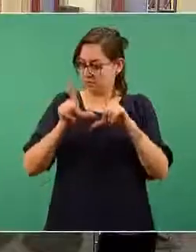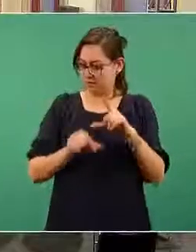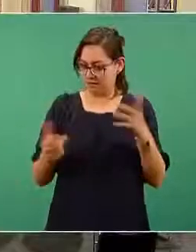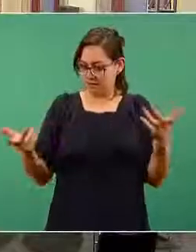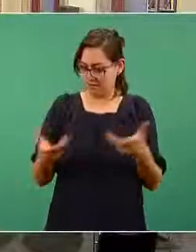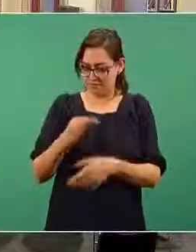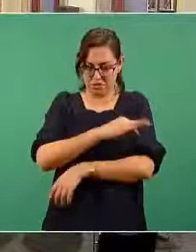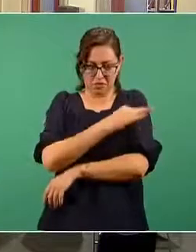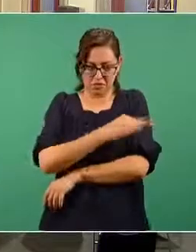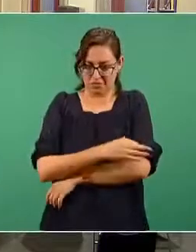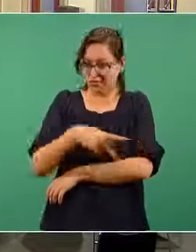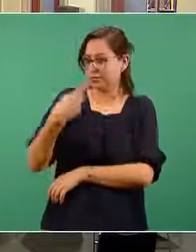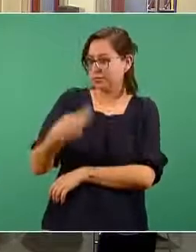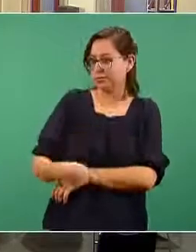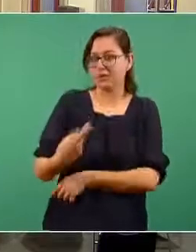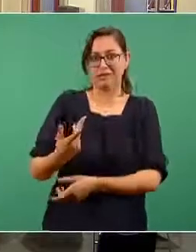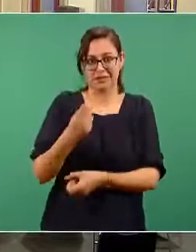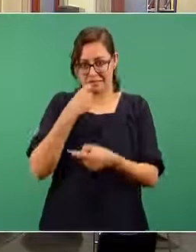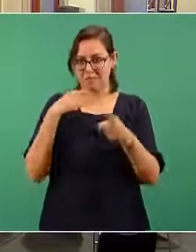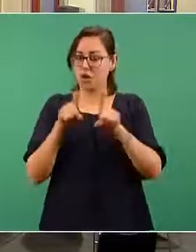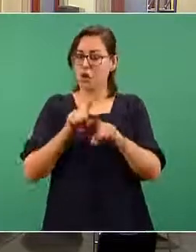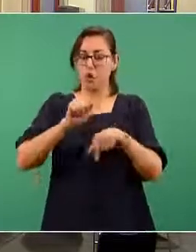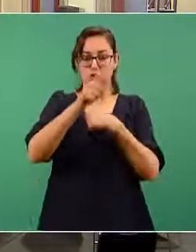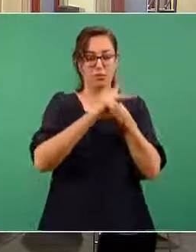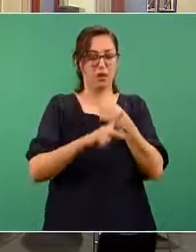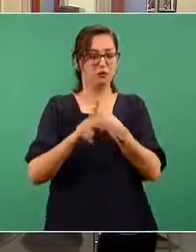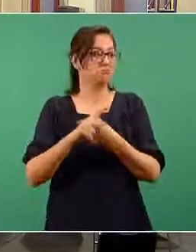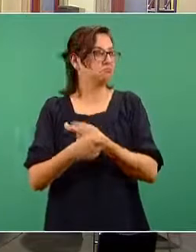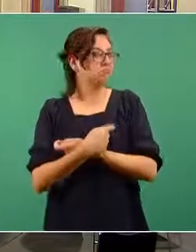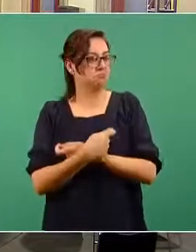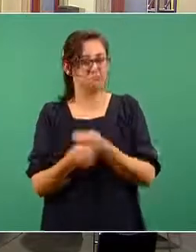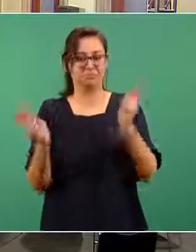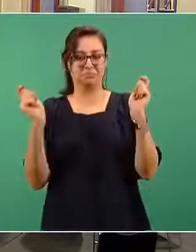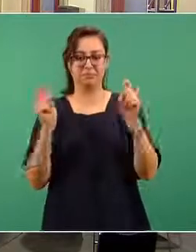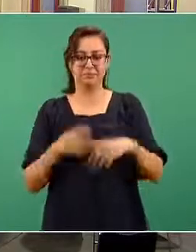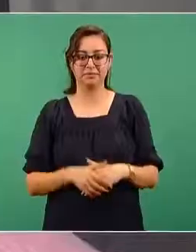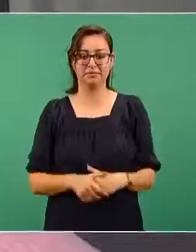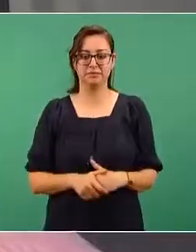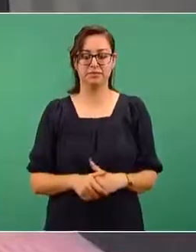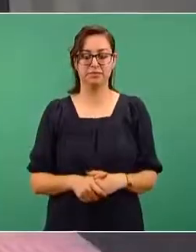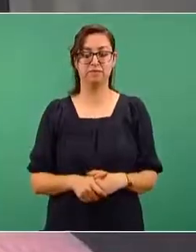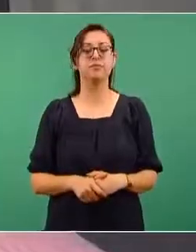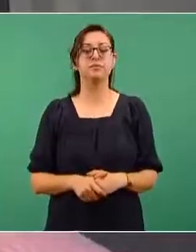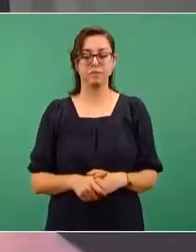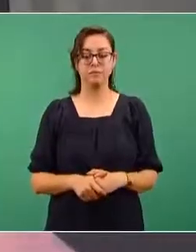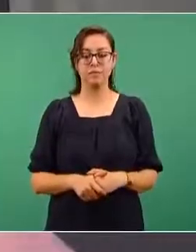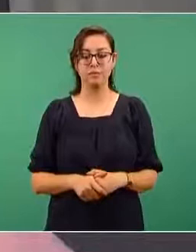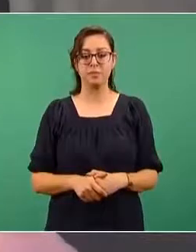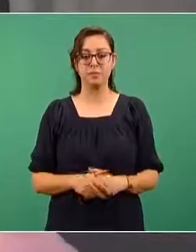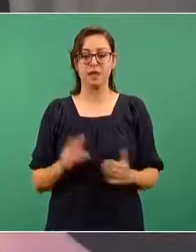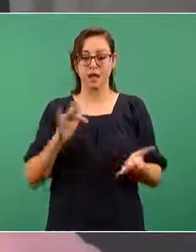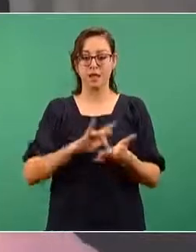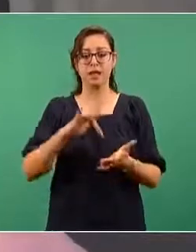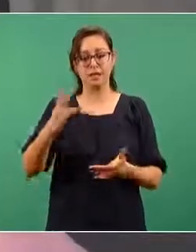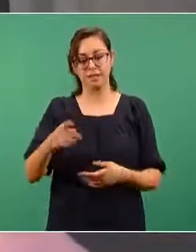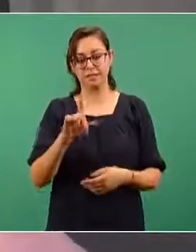Gracias. Muchas gracias, Liliana. Efectivamente, es de gran interés y desde luego de gran